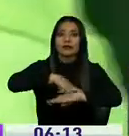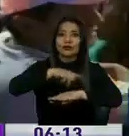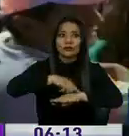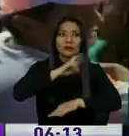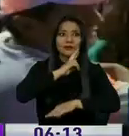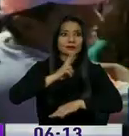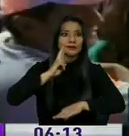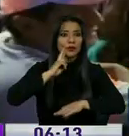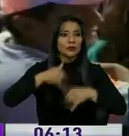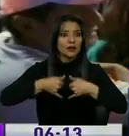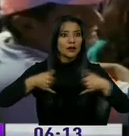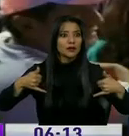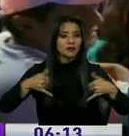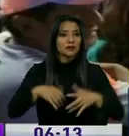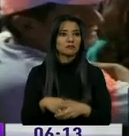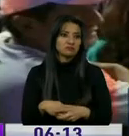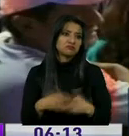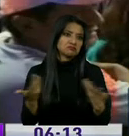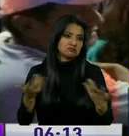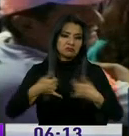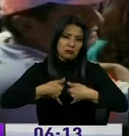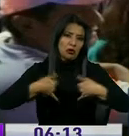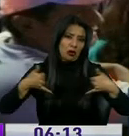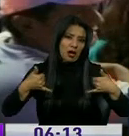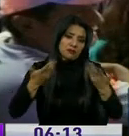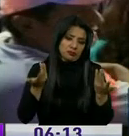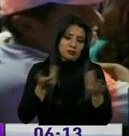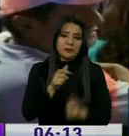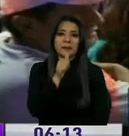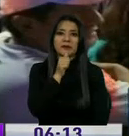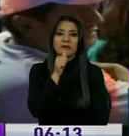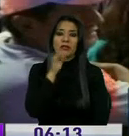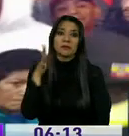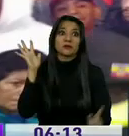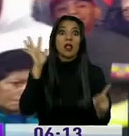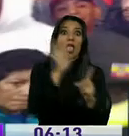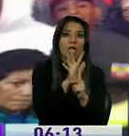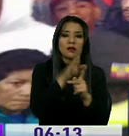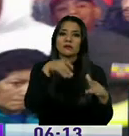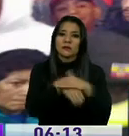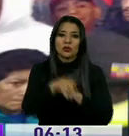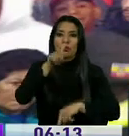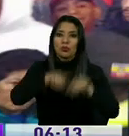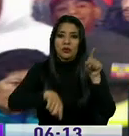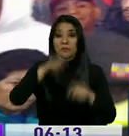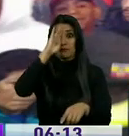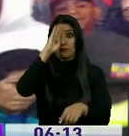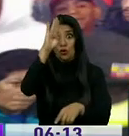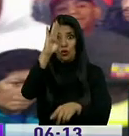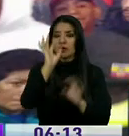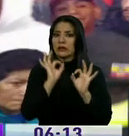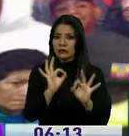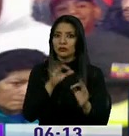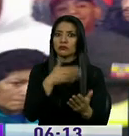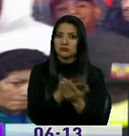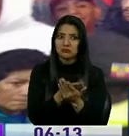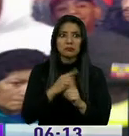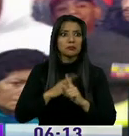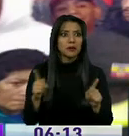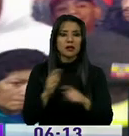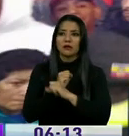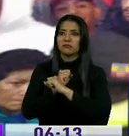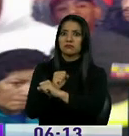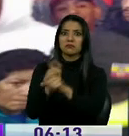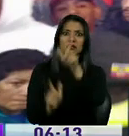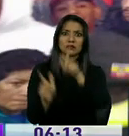comidas. Al tratarse de una propiedad privada, en algo detuvo la ira del populacho. Llegaron policías del servicio preventivo, pero no fue suficiente